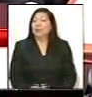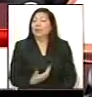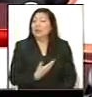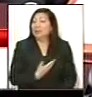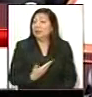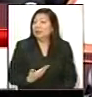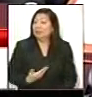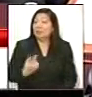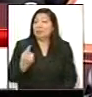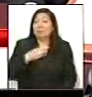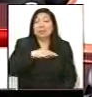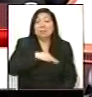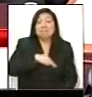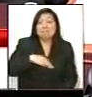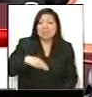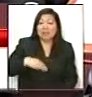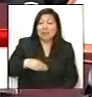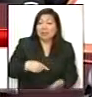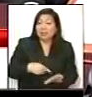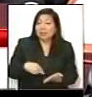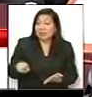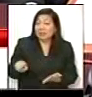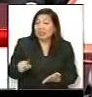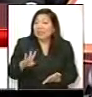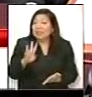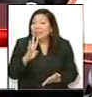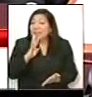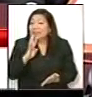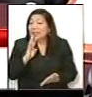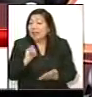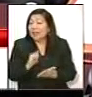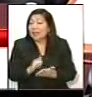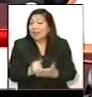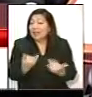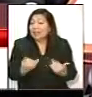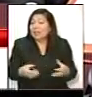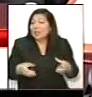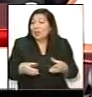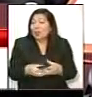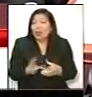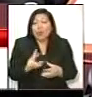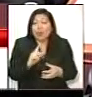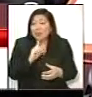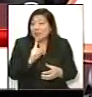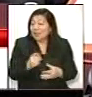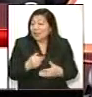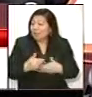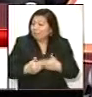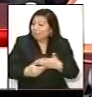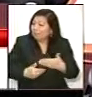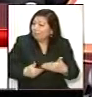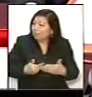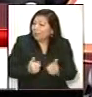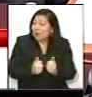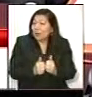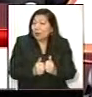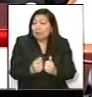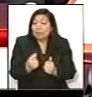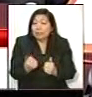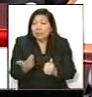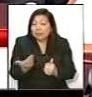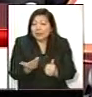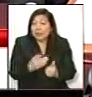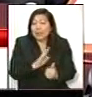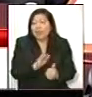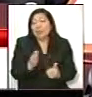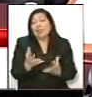presidente y el premier salieron a criticar que esta comisión no está avanzando con la celeridad que